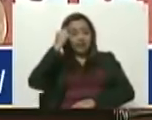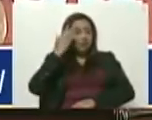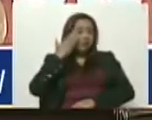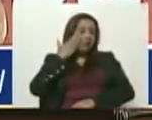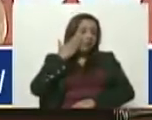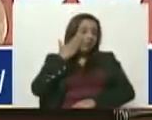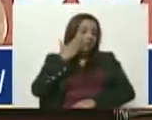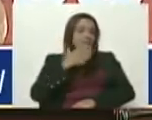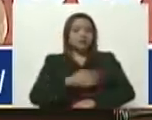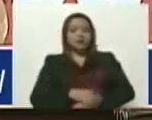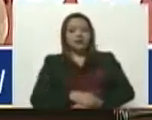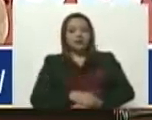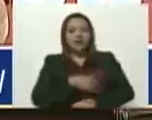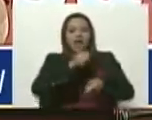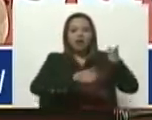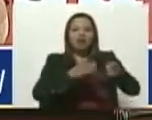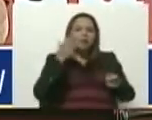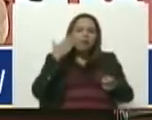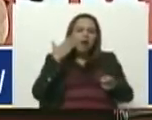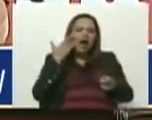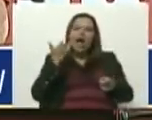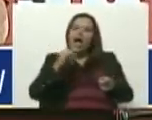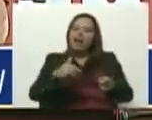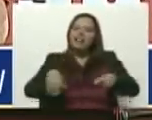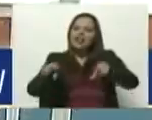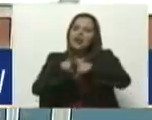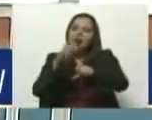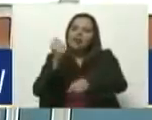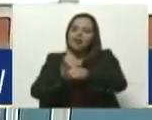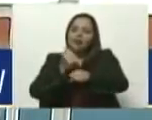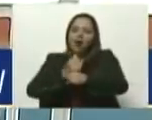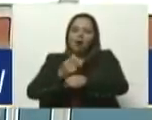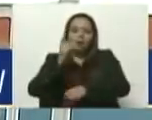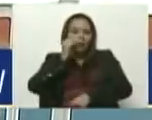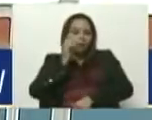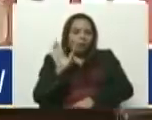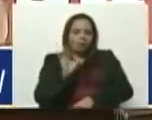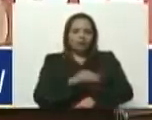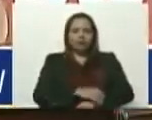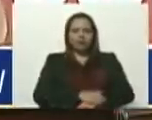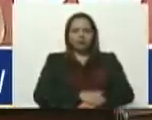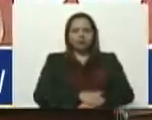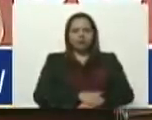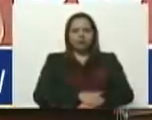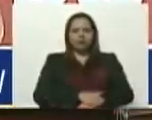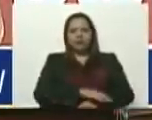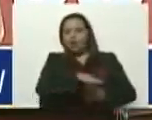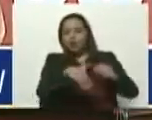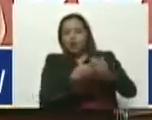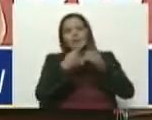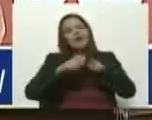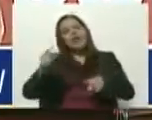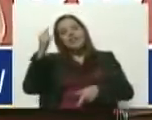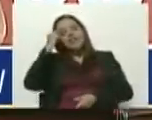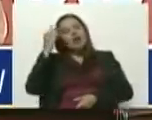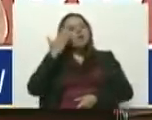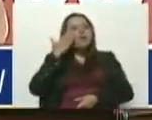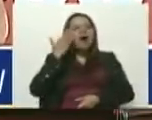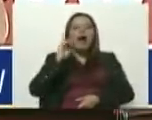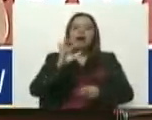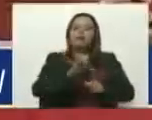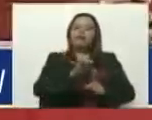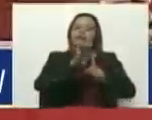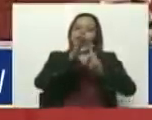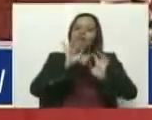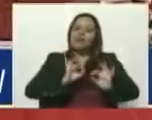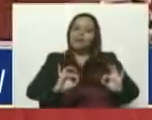hay madres que son padres y son de todo de todo pero es el día de la madre solo han tomado ya